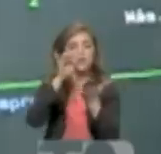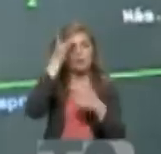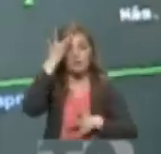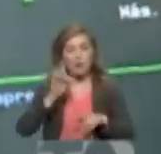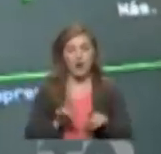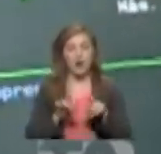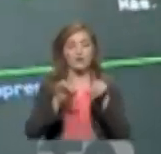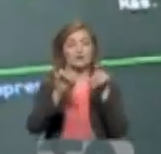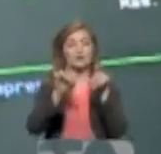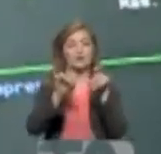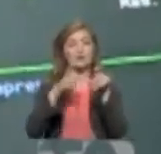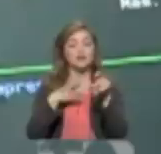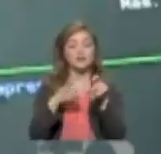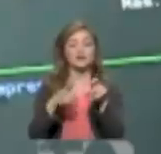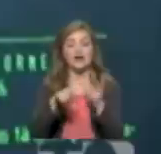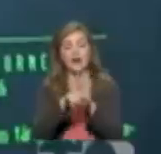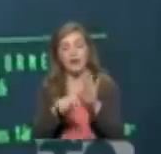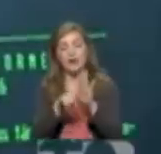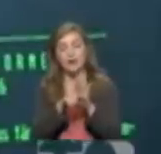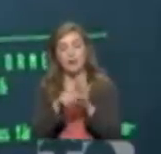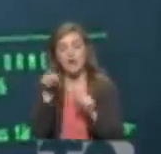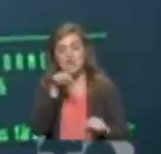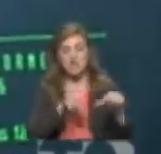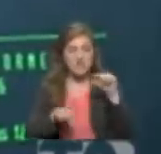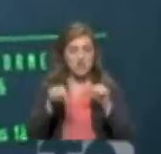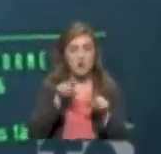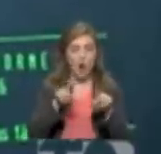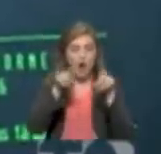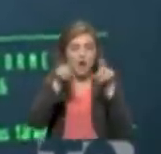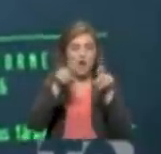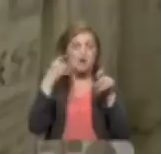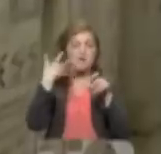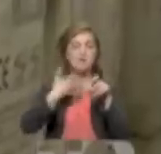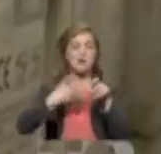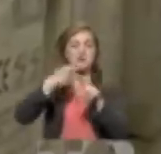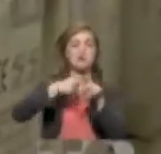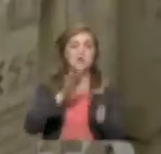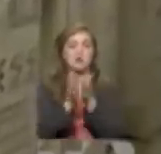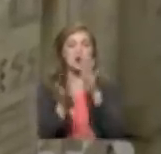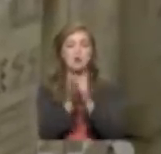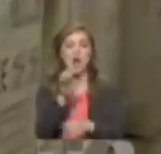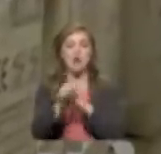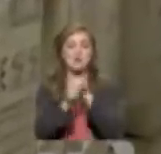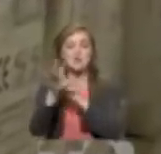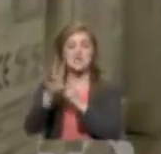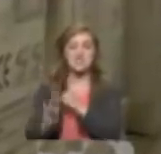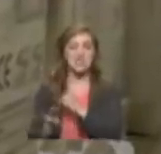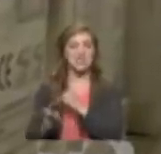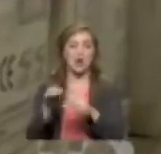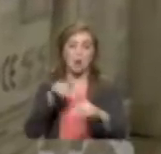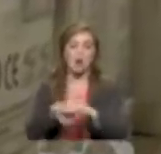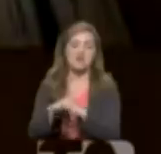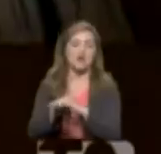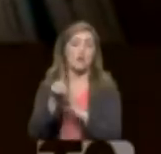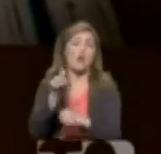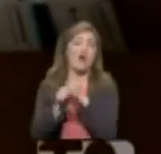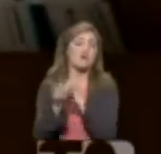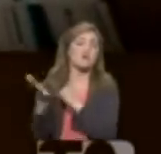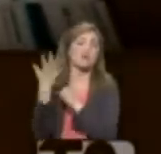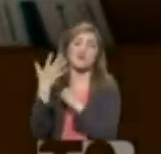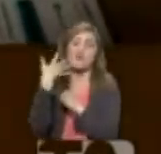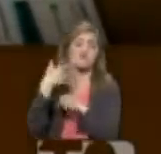y para reducir los efectos negativos de la quimioterapia caducados desde noviembre de 2017 un año atrás